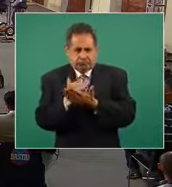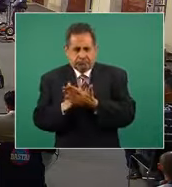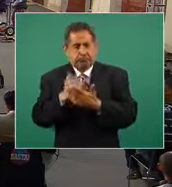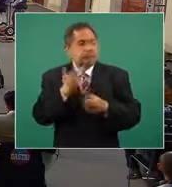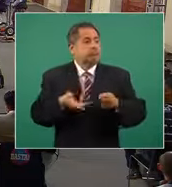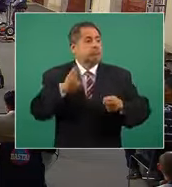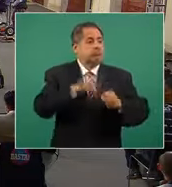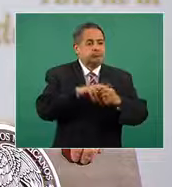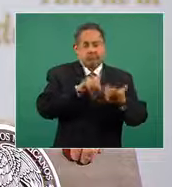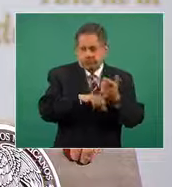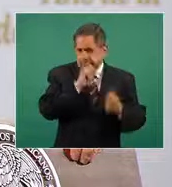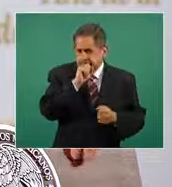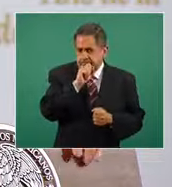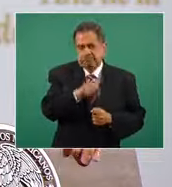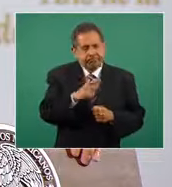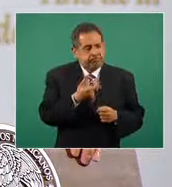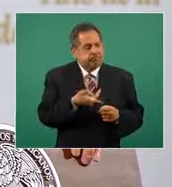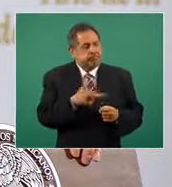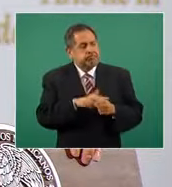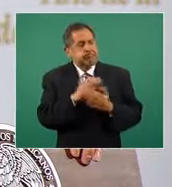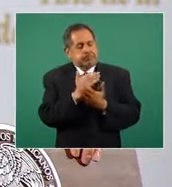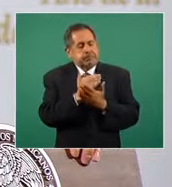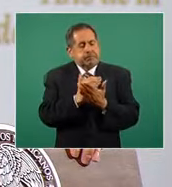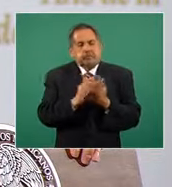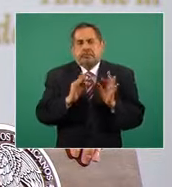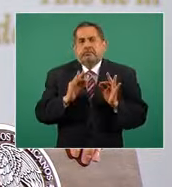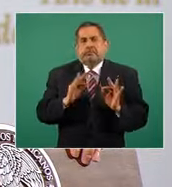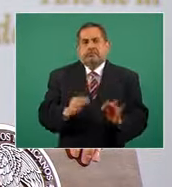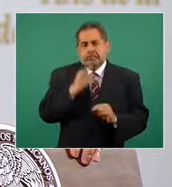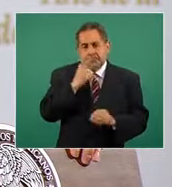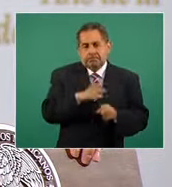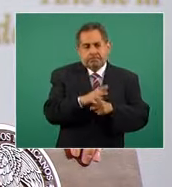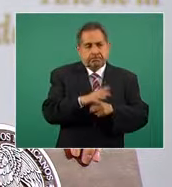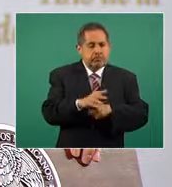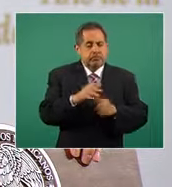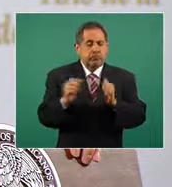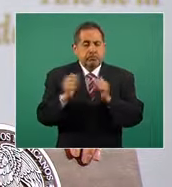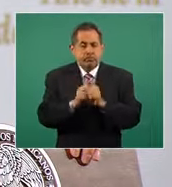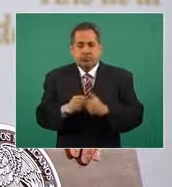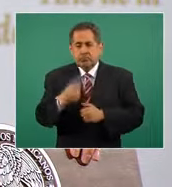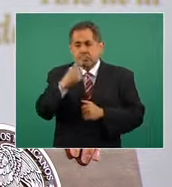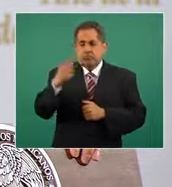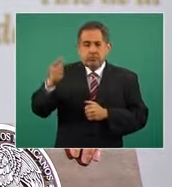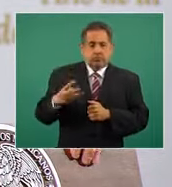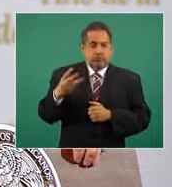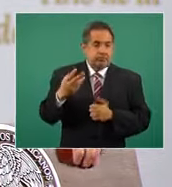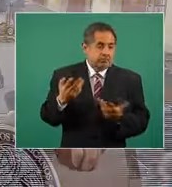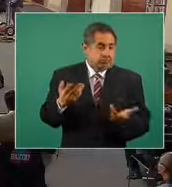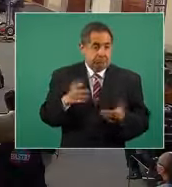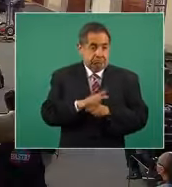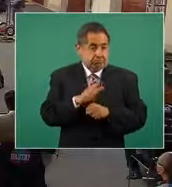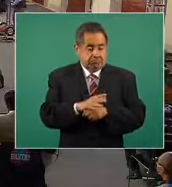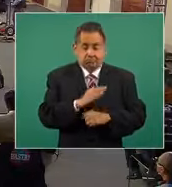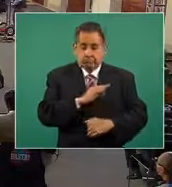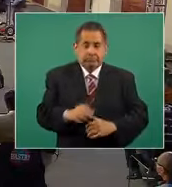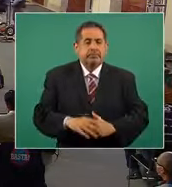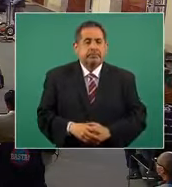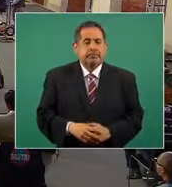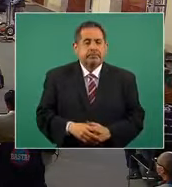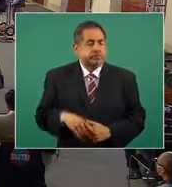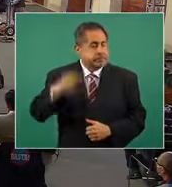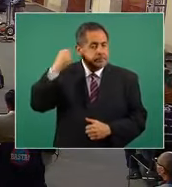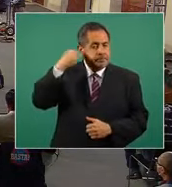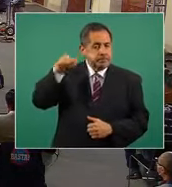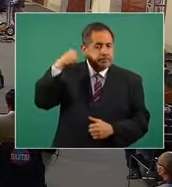y la hospitalización consistentemente va a la baja, con una tercera parte de ocupación de los hospitales. La siguiente,